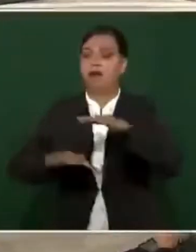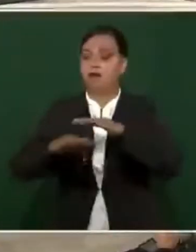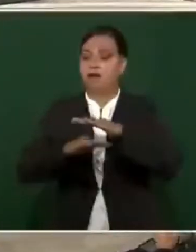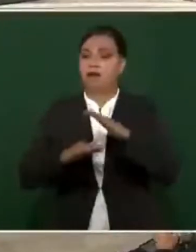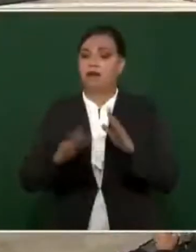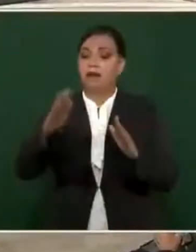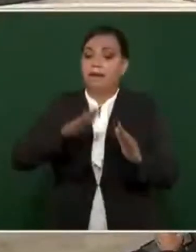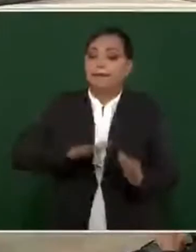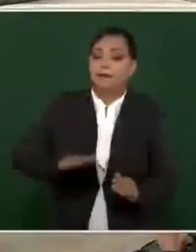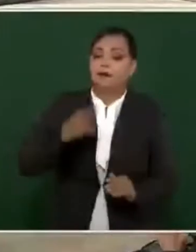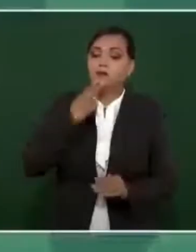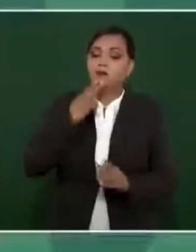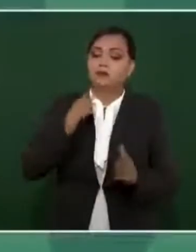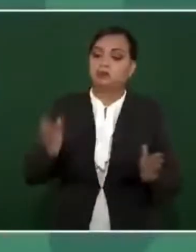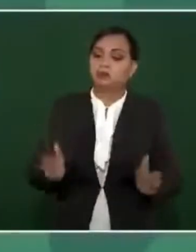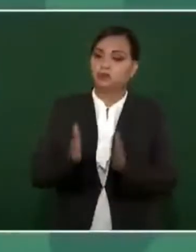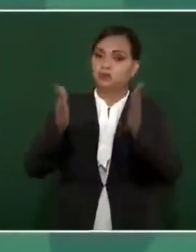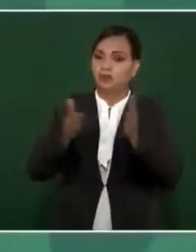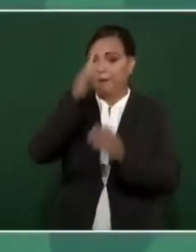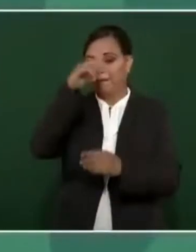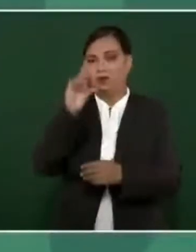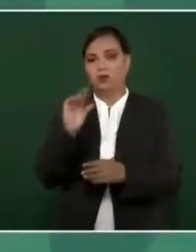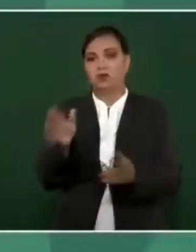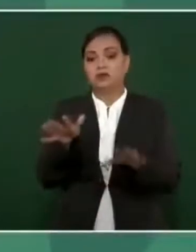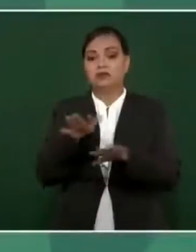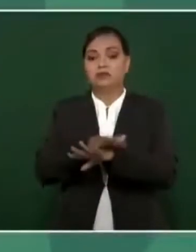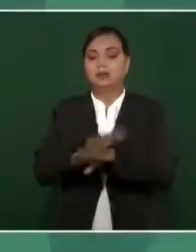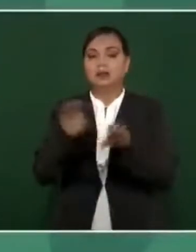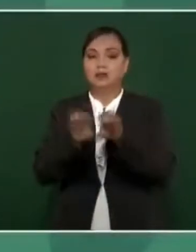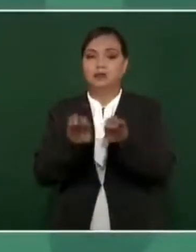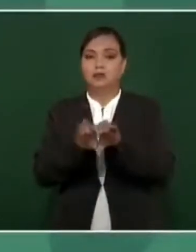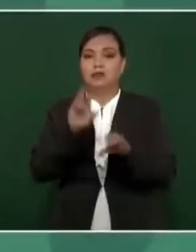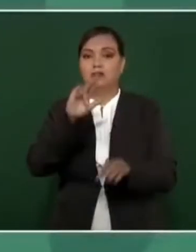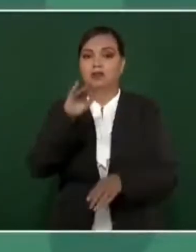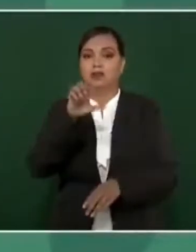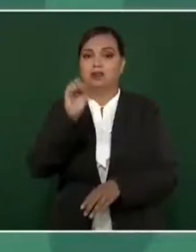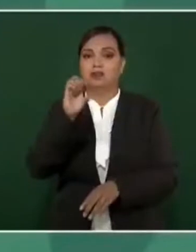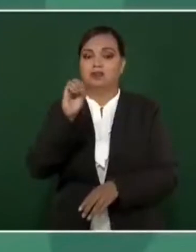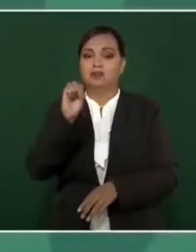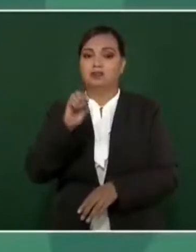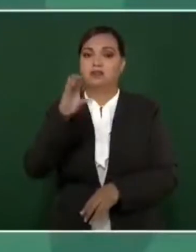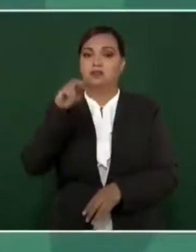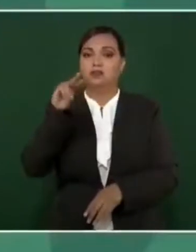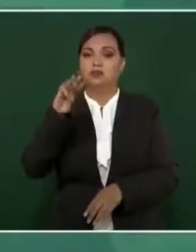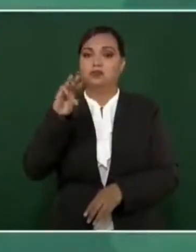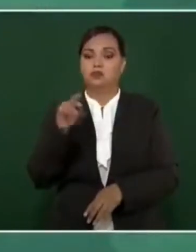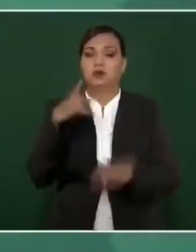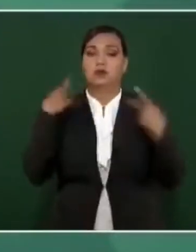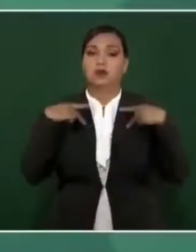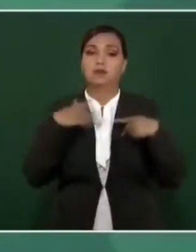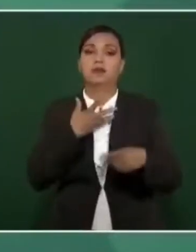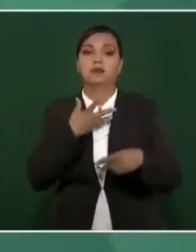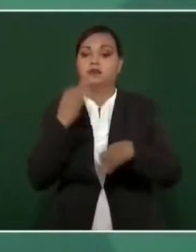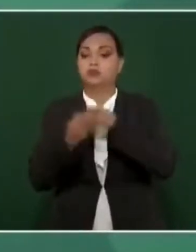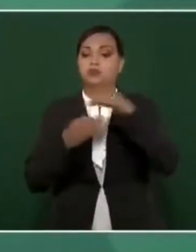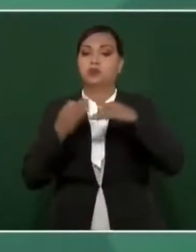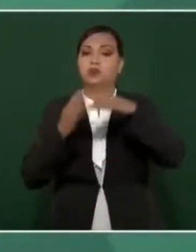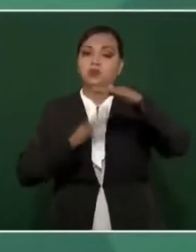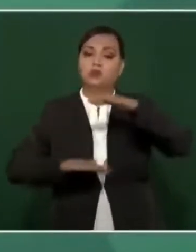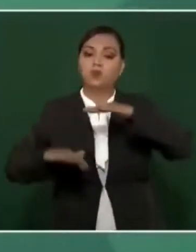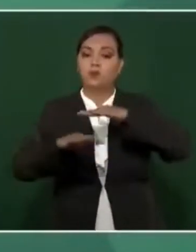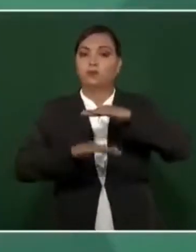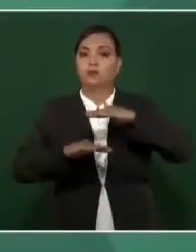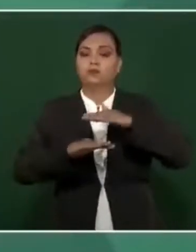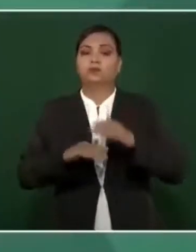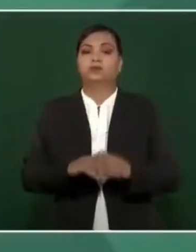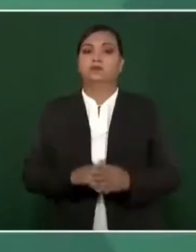consumo, que la gente tenga lo básico. Y lo que se